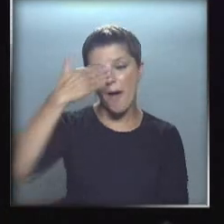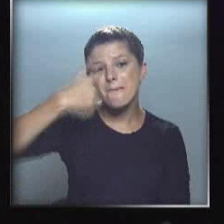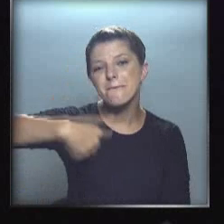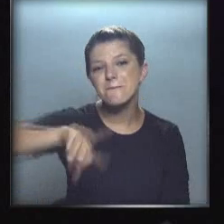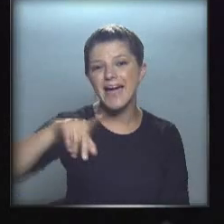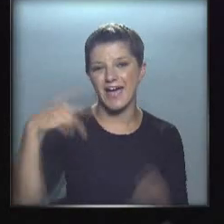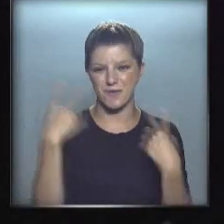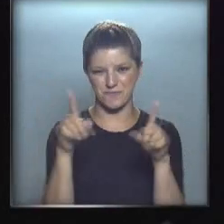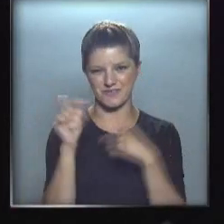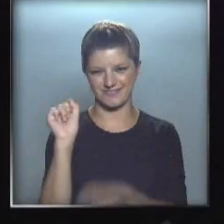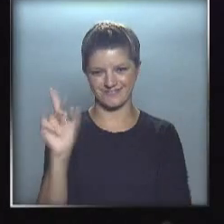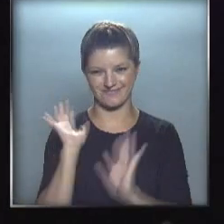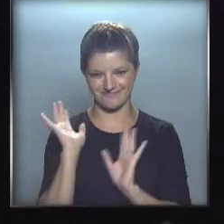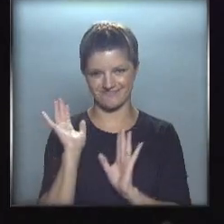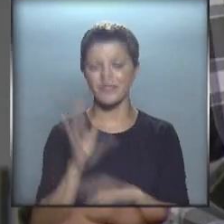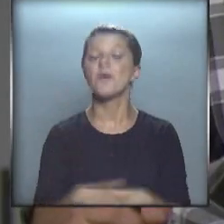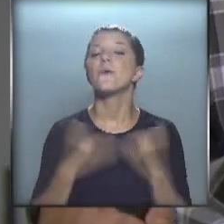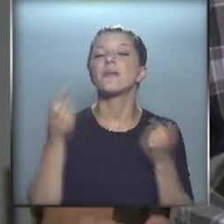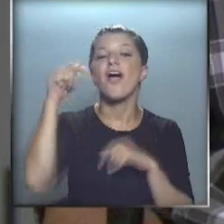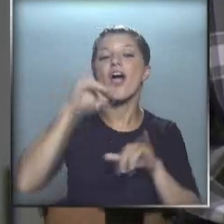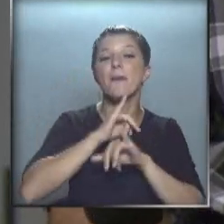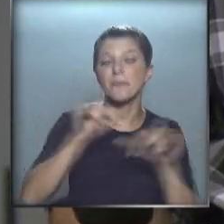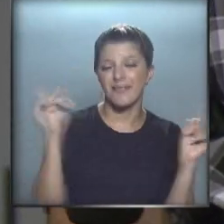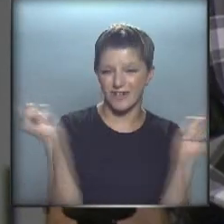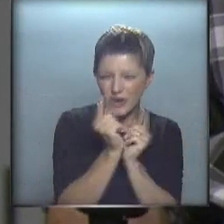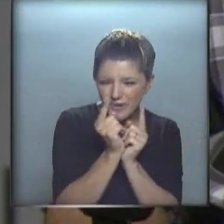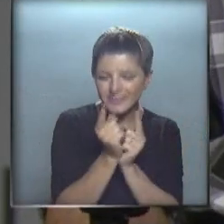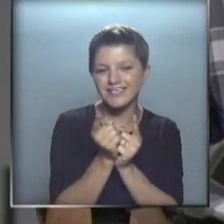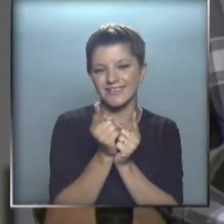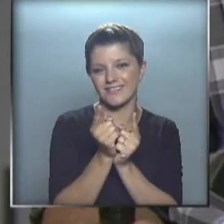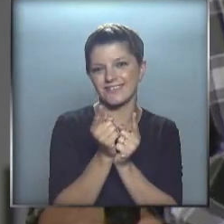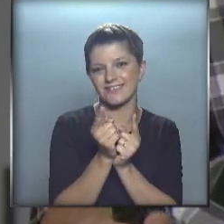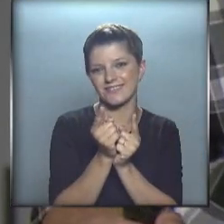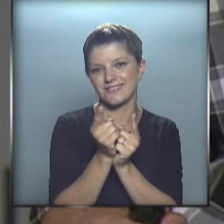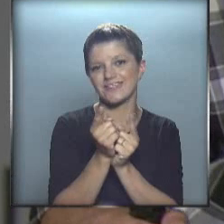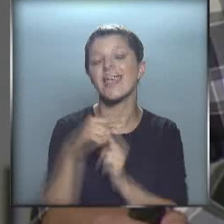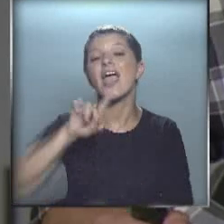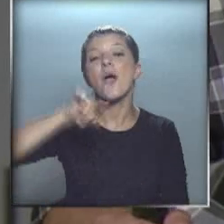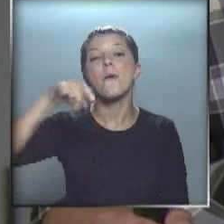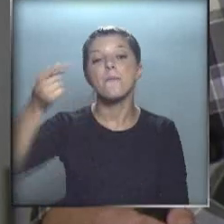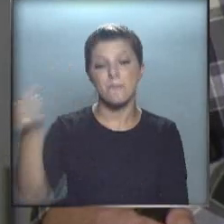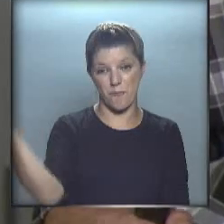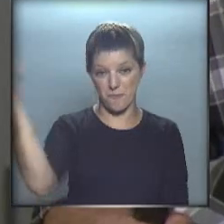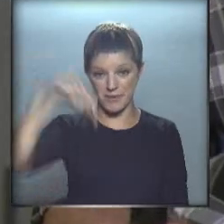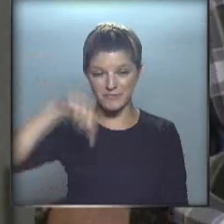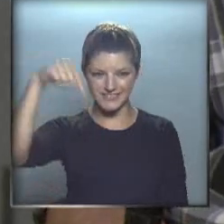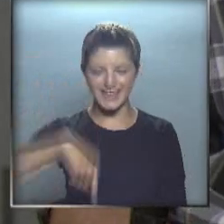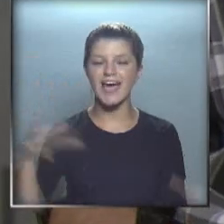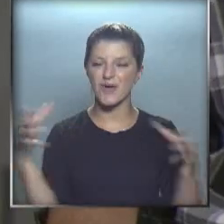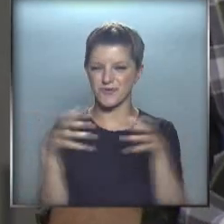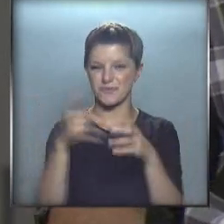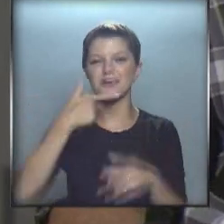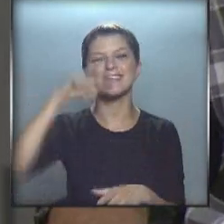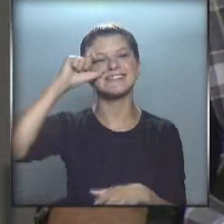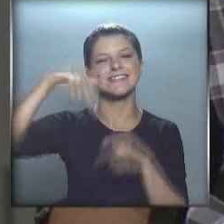chicos de Señales. Sí. Bueno, nos vamos a ir un corte, ¿no? Nos vamos a un pequeño corte. En el próximo bloque van a estar los chicos de Señales